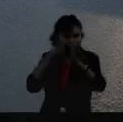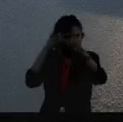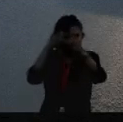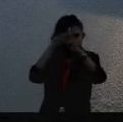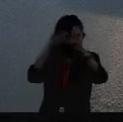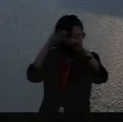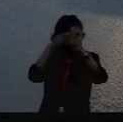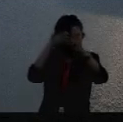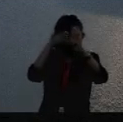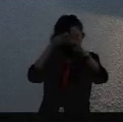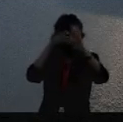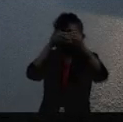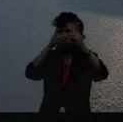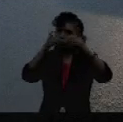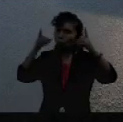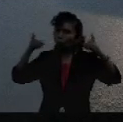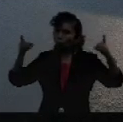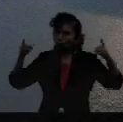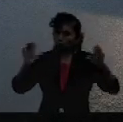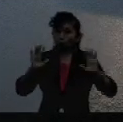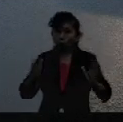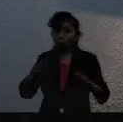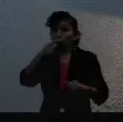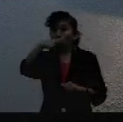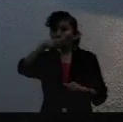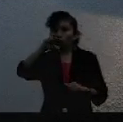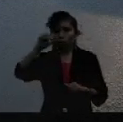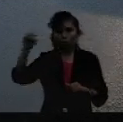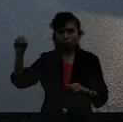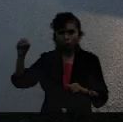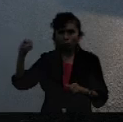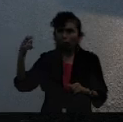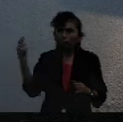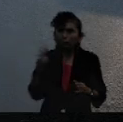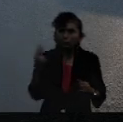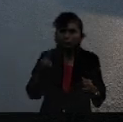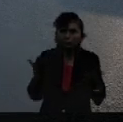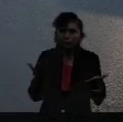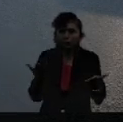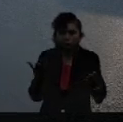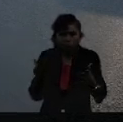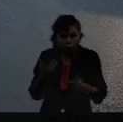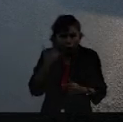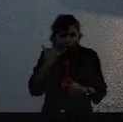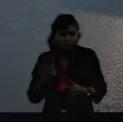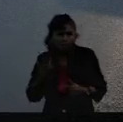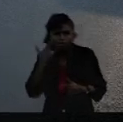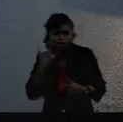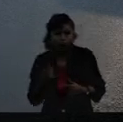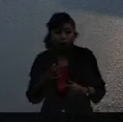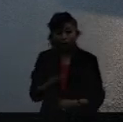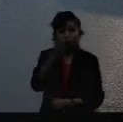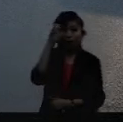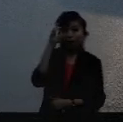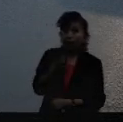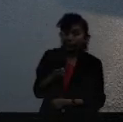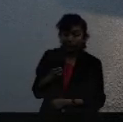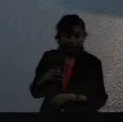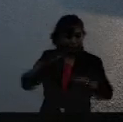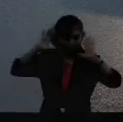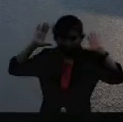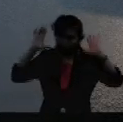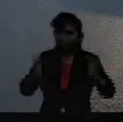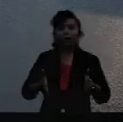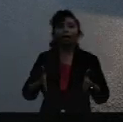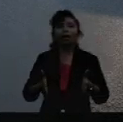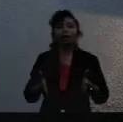desarrollo en la que nos encontramos Quintana ro necesita de nuestro mayor esfuerzo este es el momento al